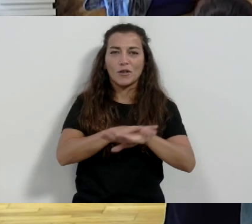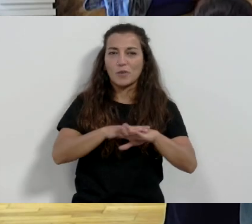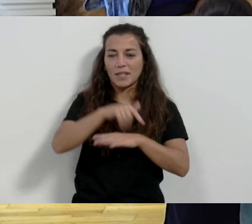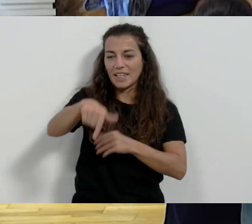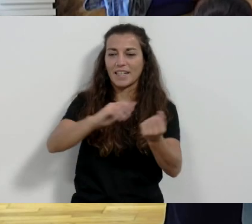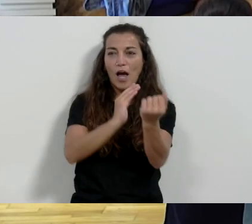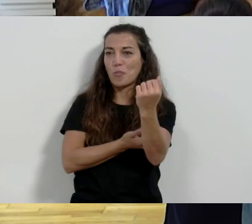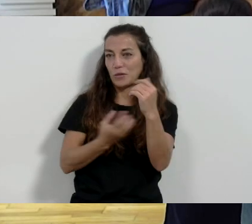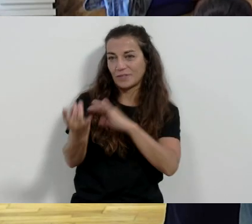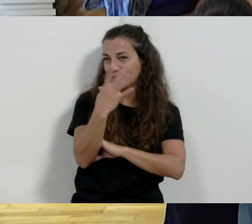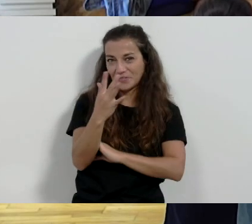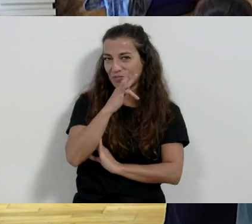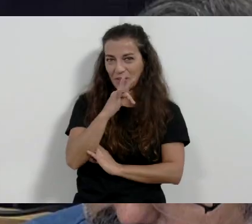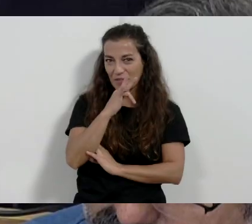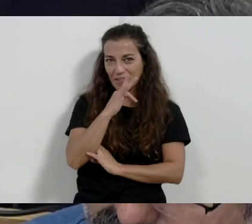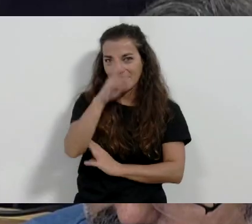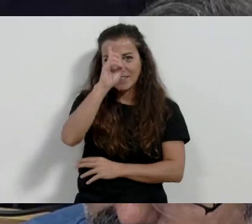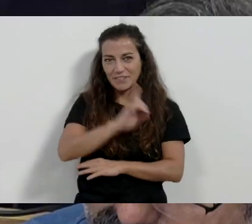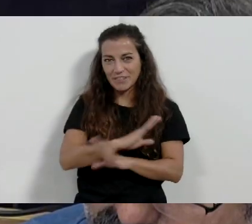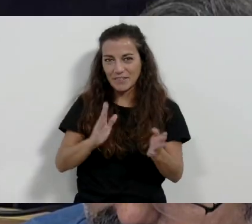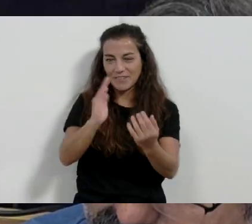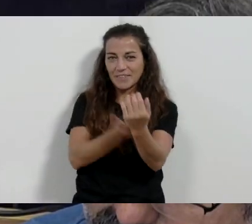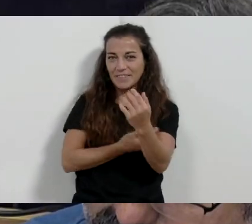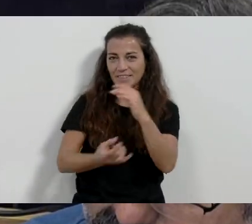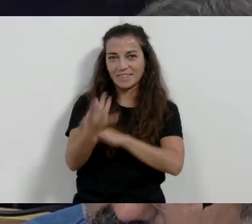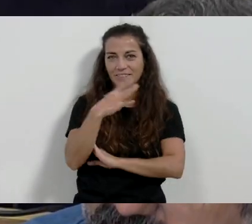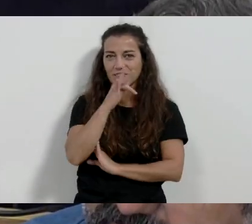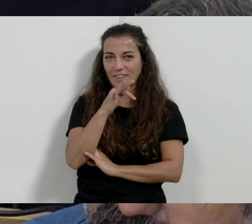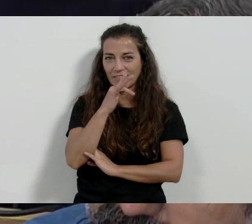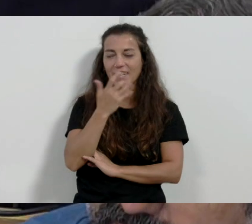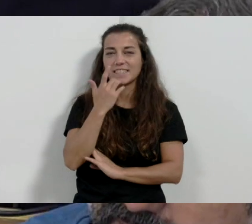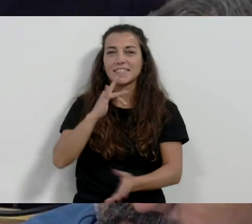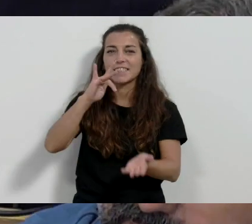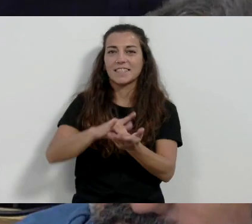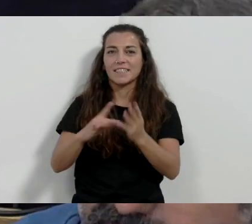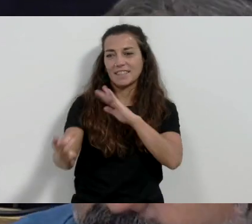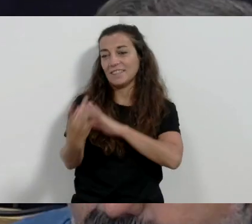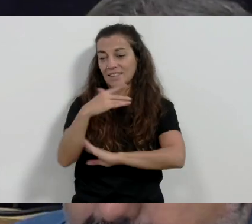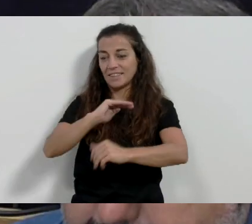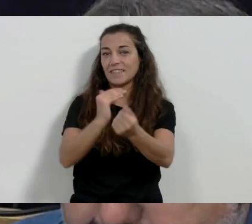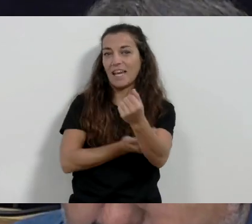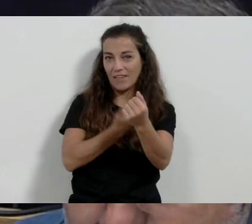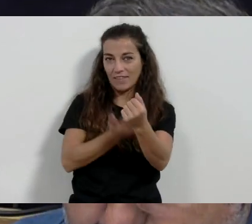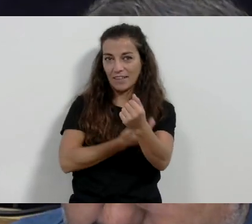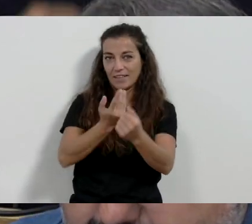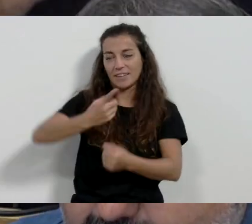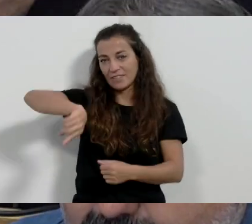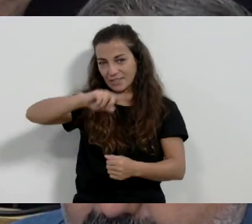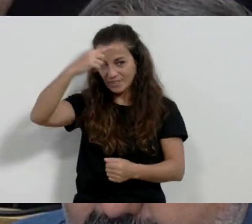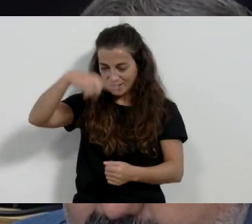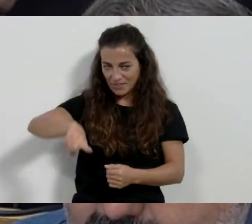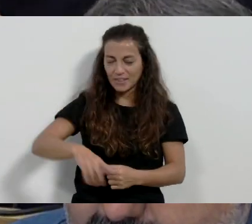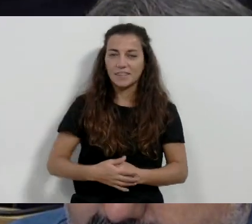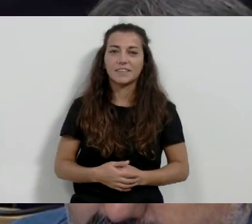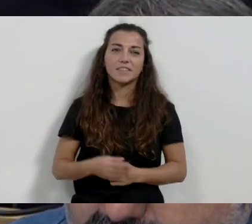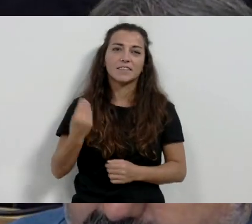sí, exacto, que se sepa, no ha llegado un jamón, pero si llega se sabrá, y